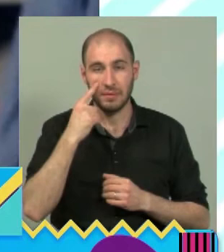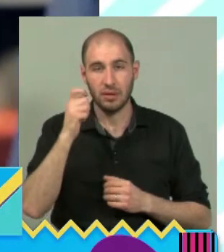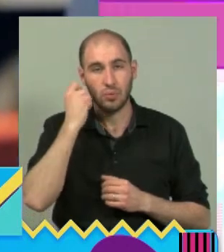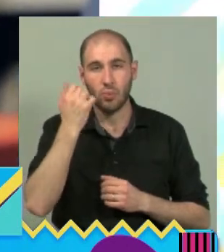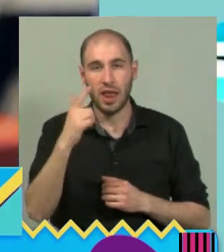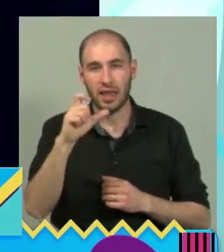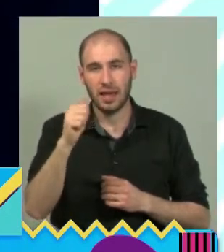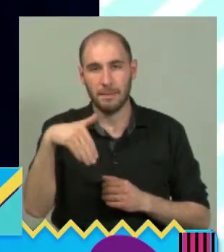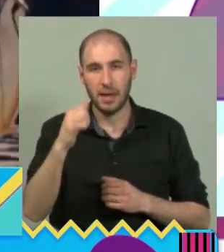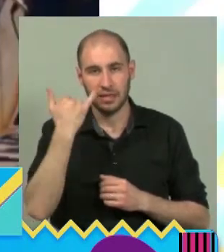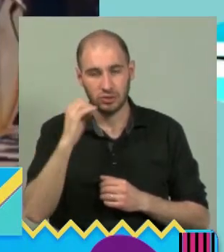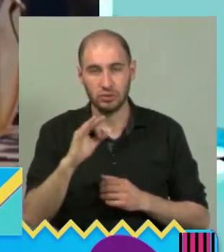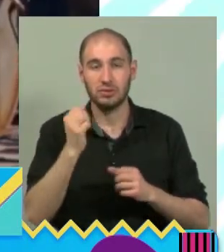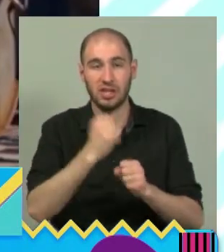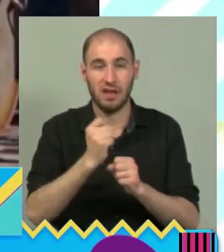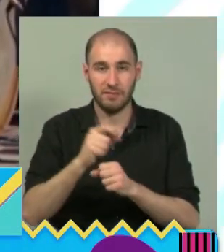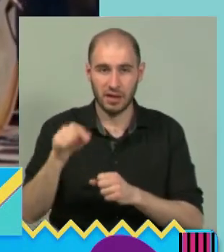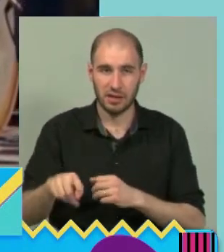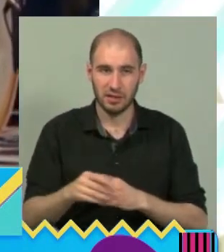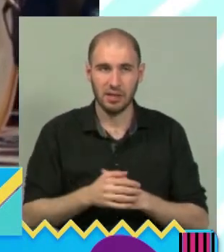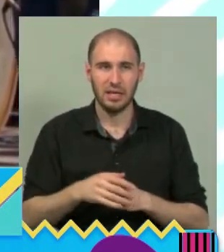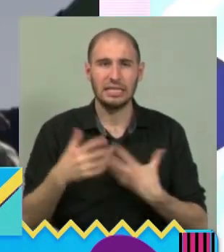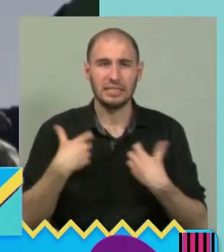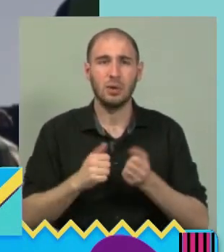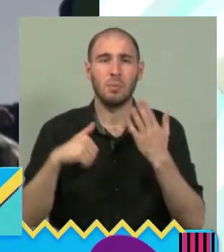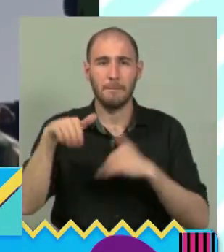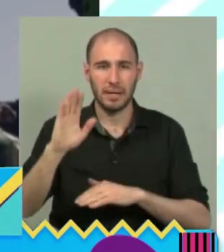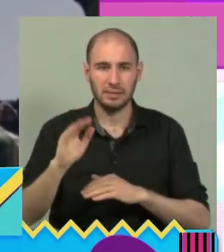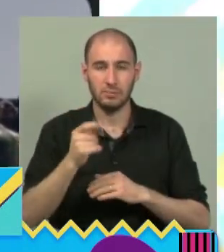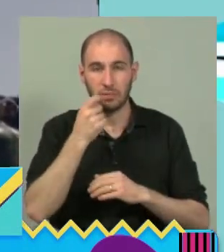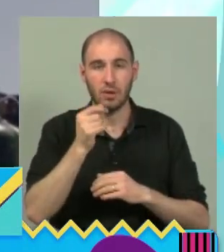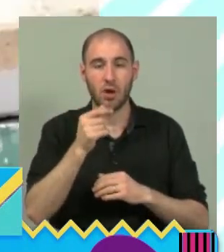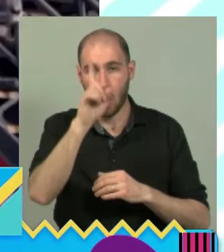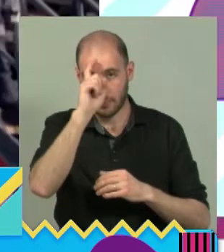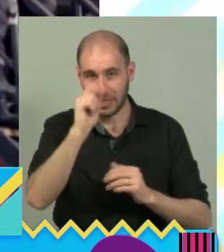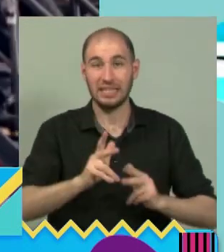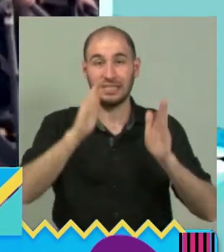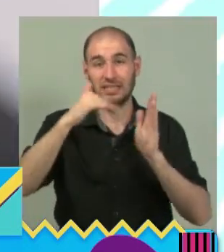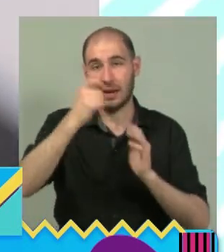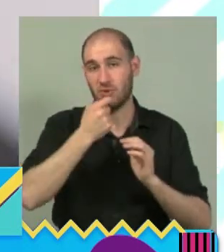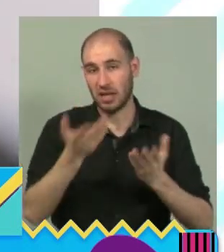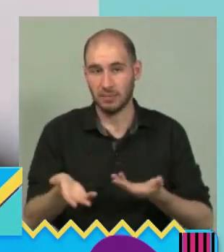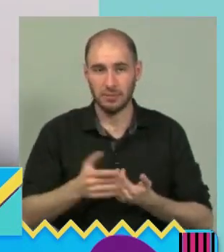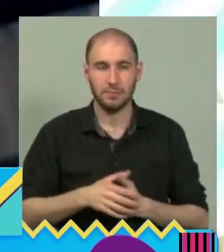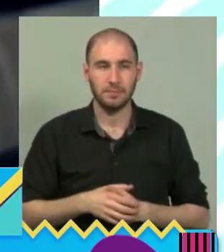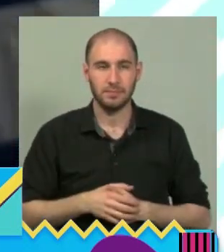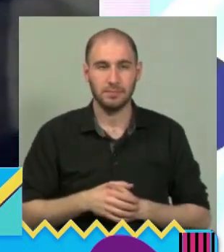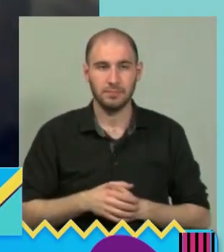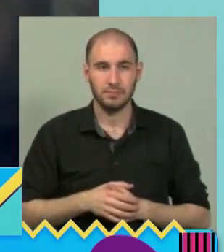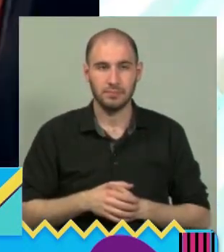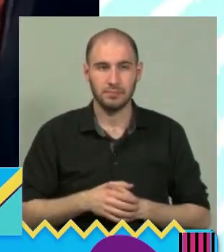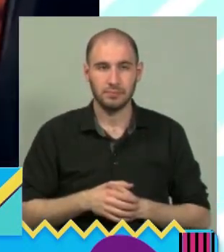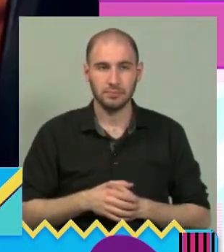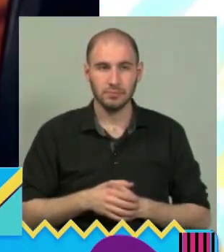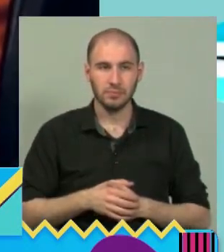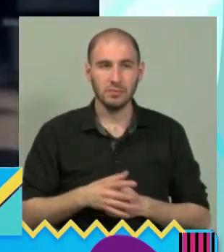Gualcamayo trabajando es mucho más saludable que estar en nuestro hospital central, por ejemplo, ¿no? Sí,